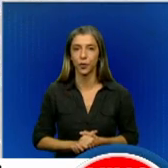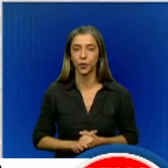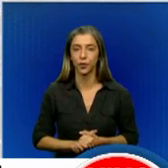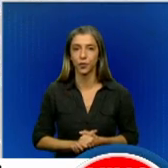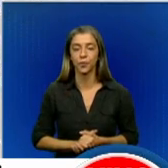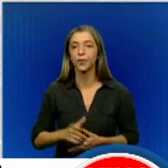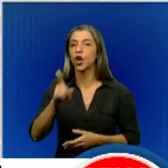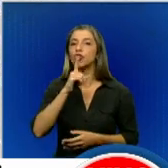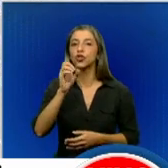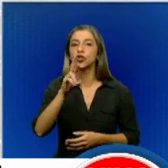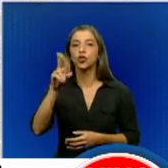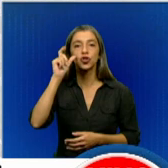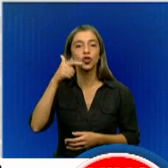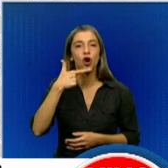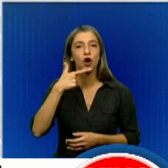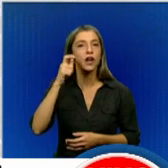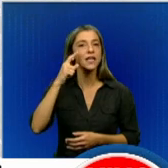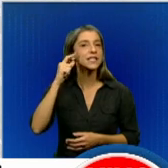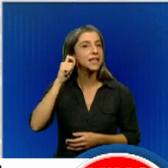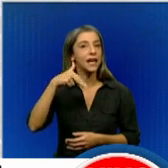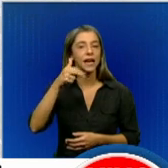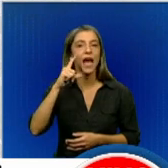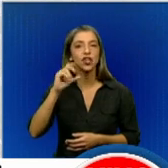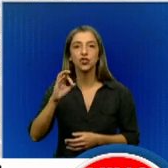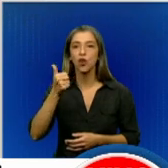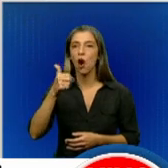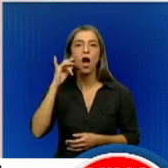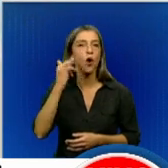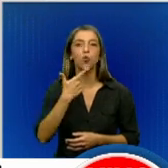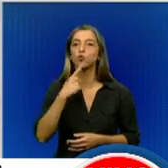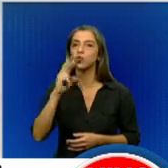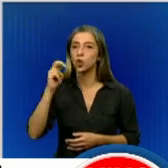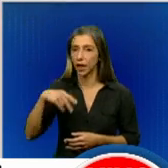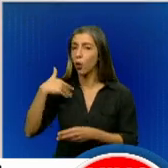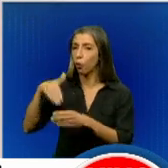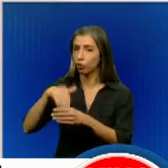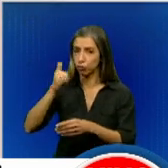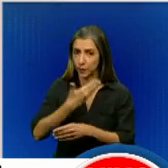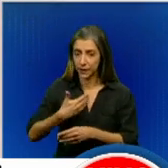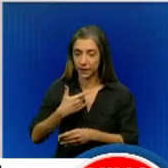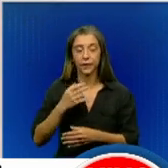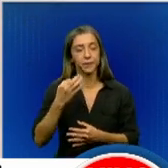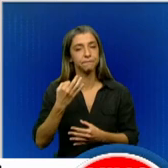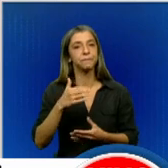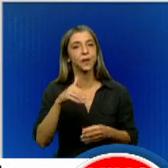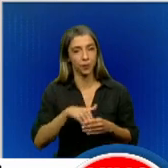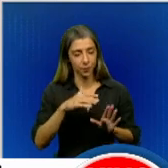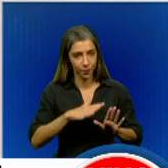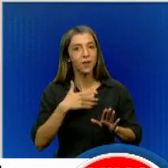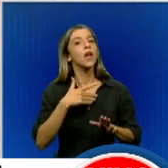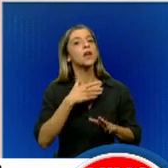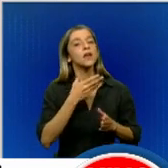torres ignacio agustín afirmativo afirmativo voy a reiterar